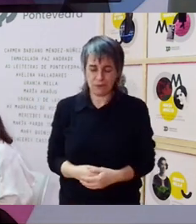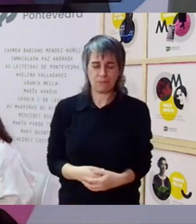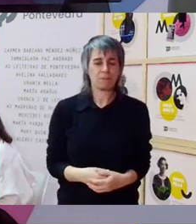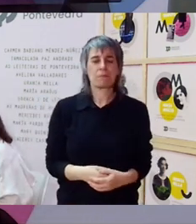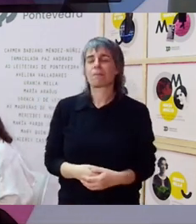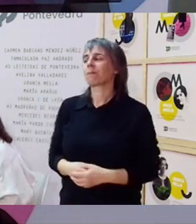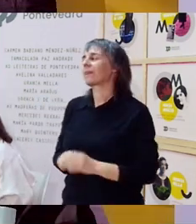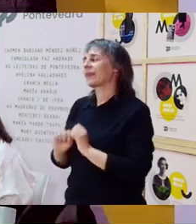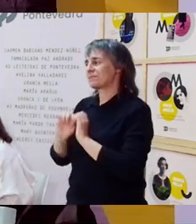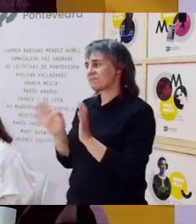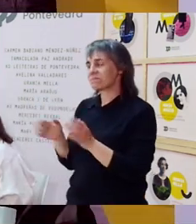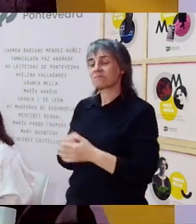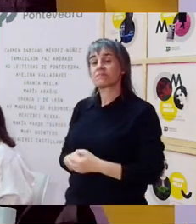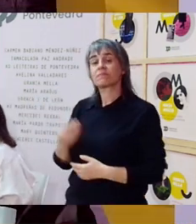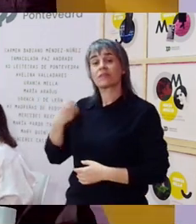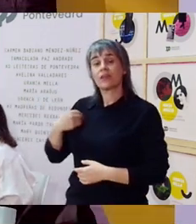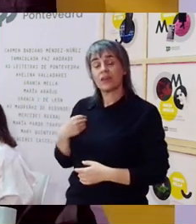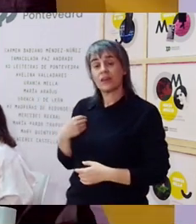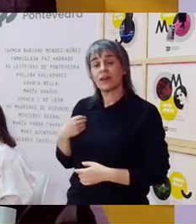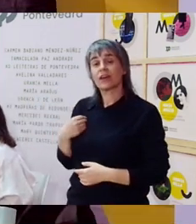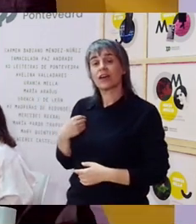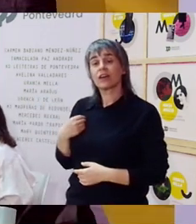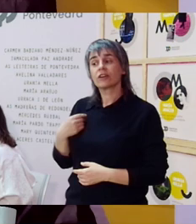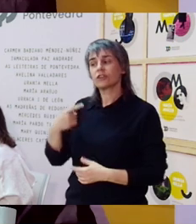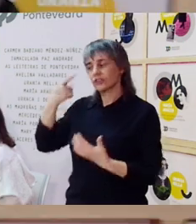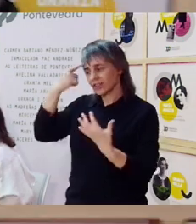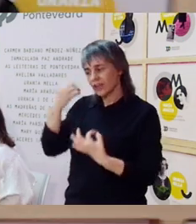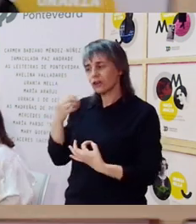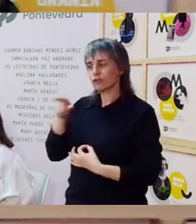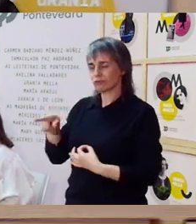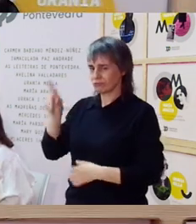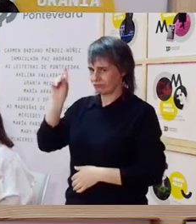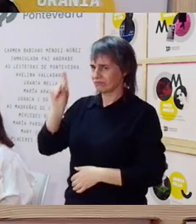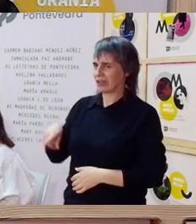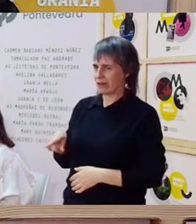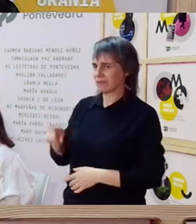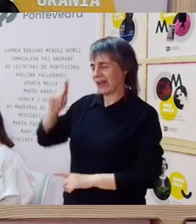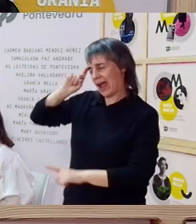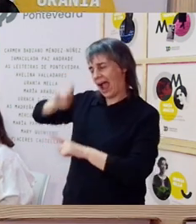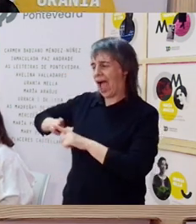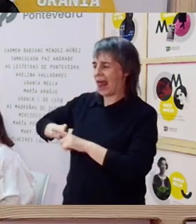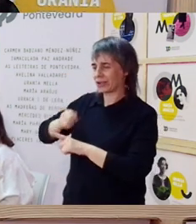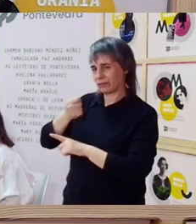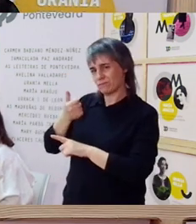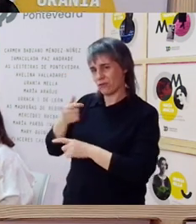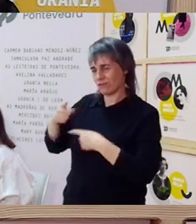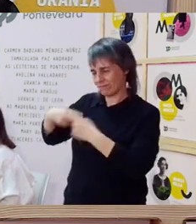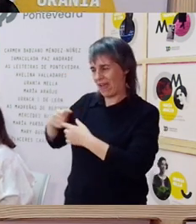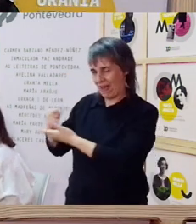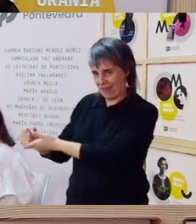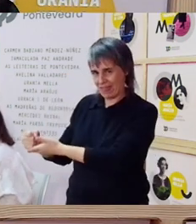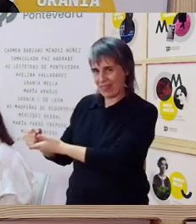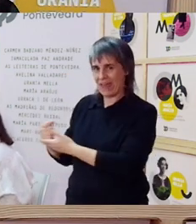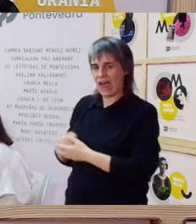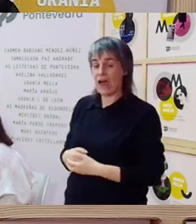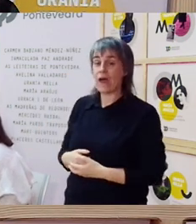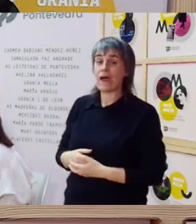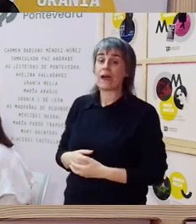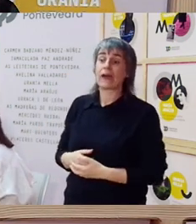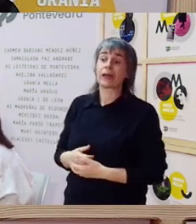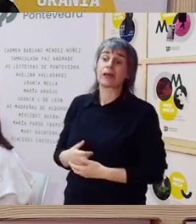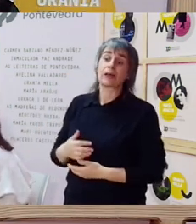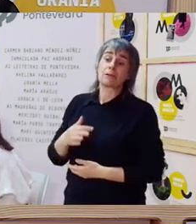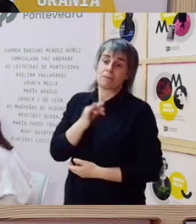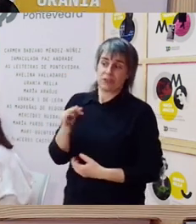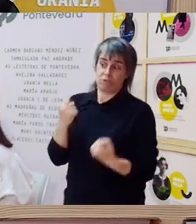bueno, e tú tes, eu creo tamén, moito de placeres. E de esta